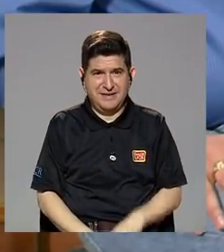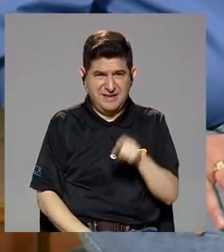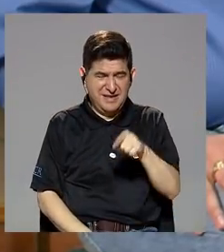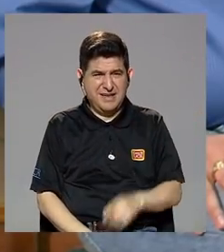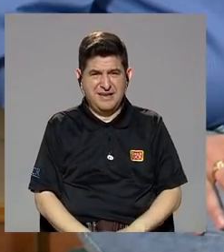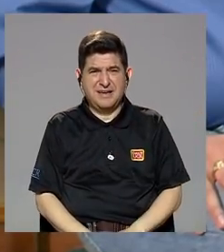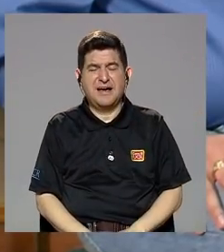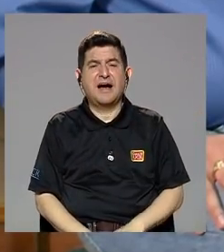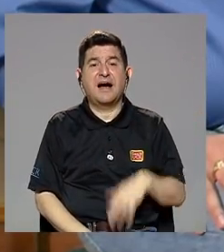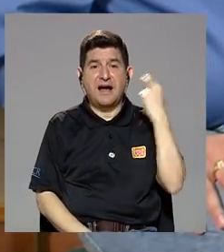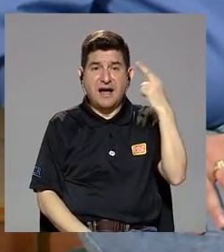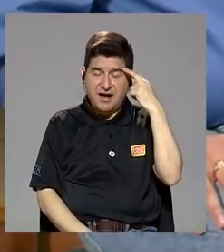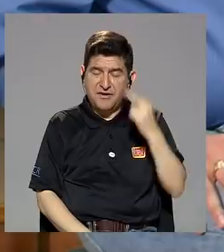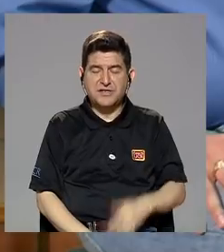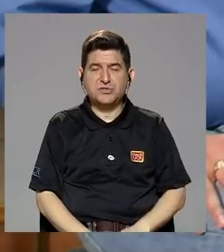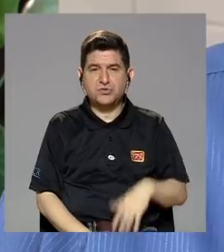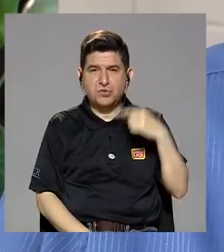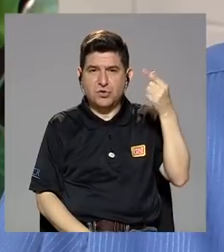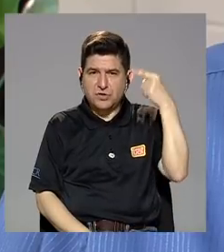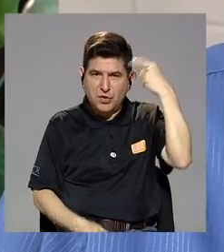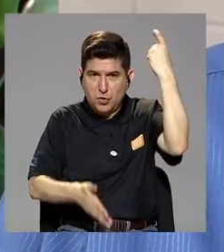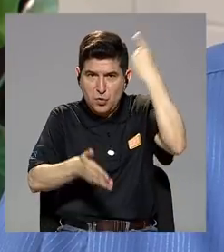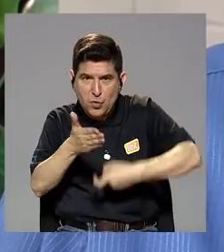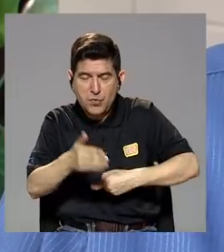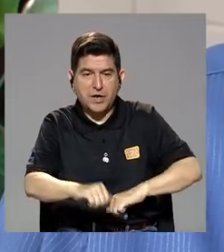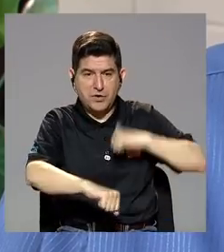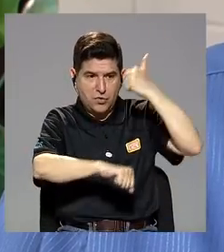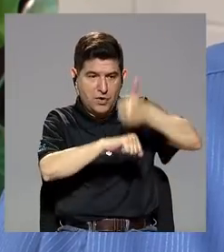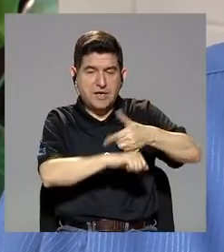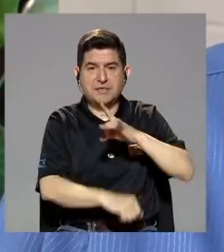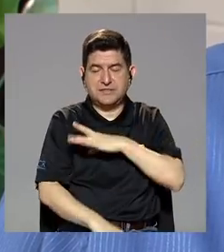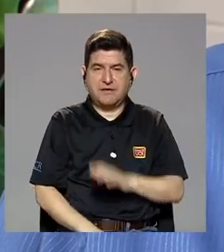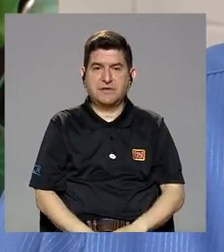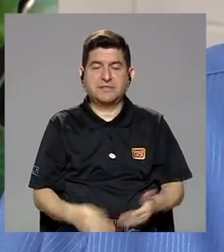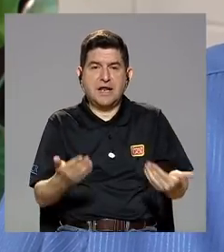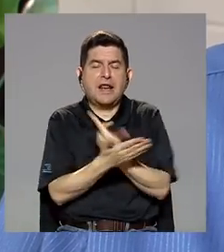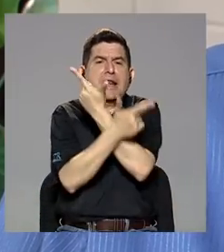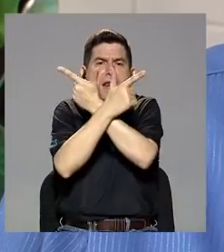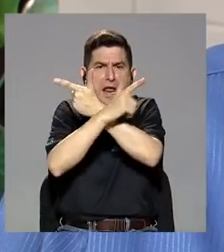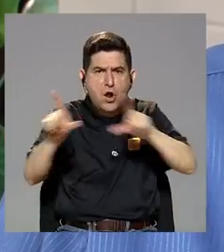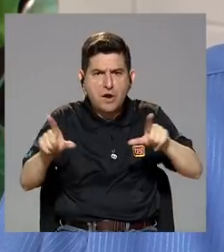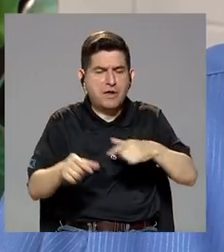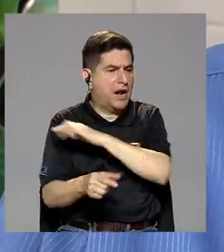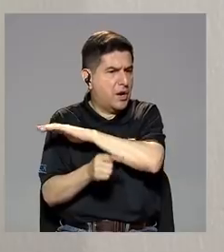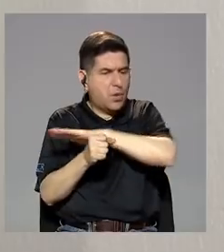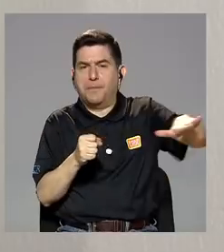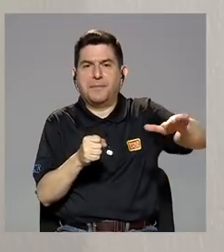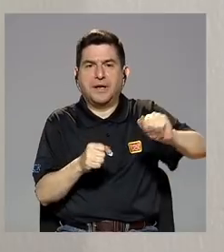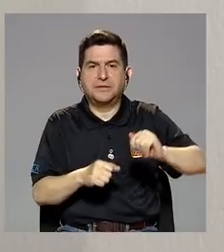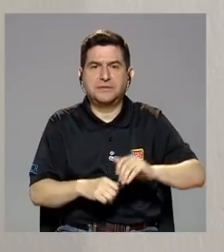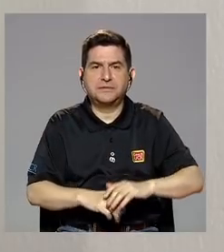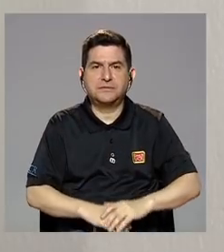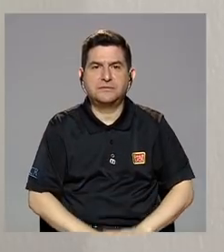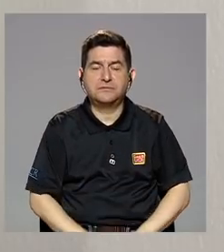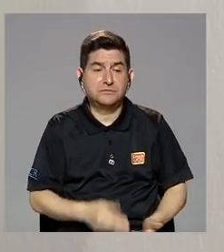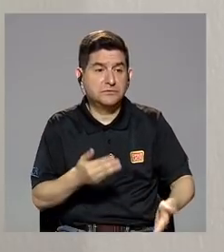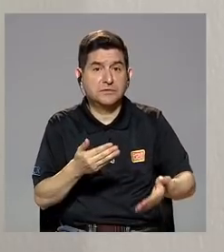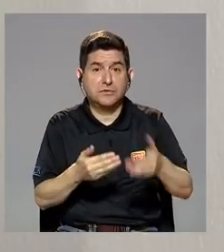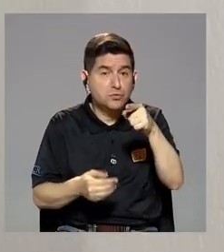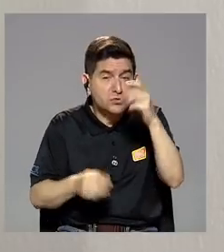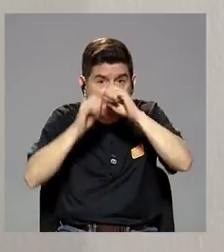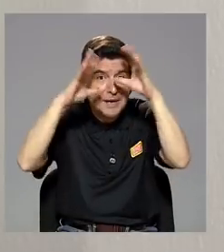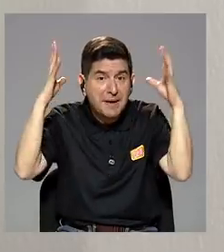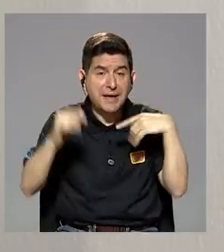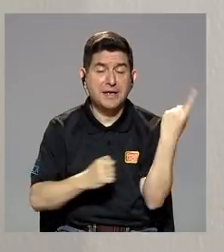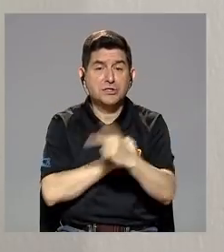a raíz del golpe militar lo que se impuso en chile fue un neoliberalismo absoluto entonces práctica